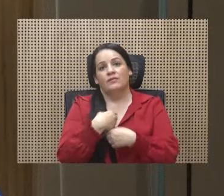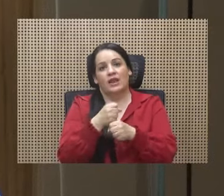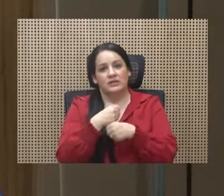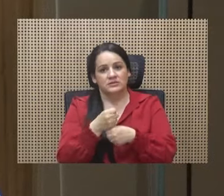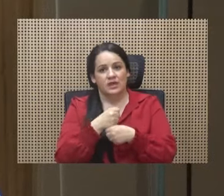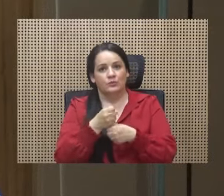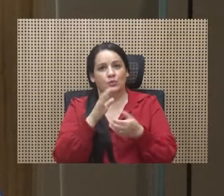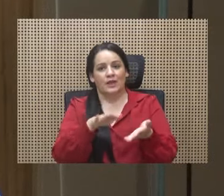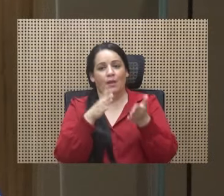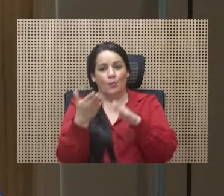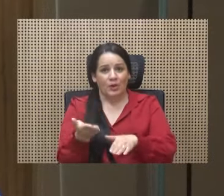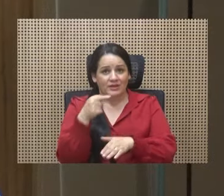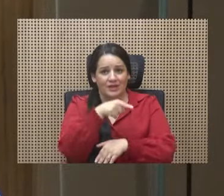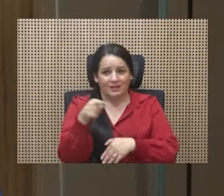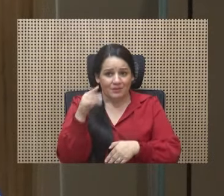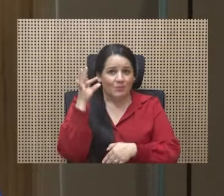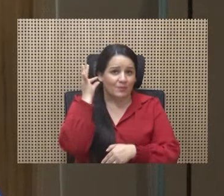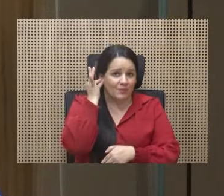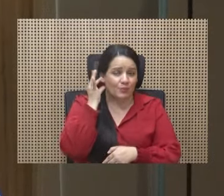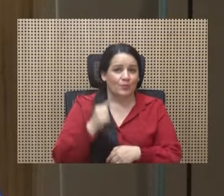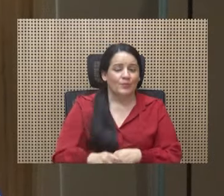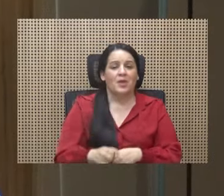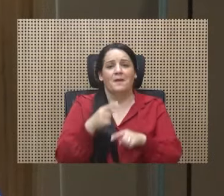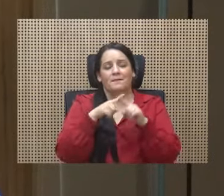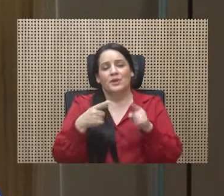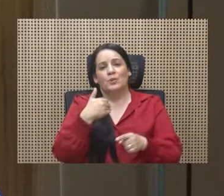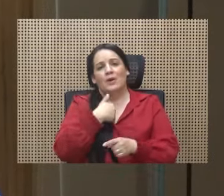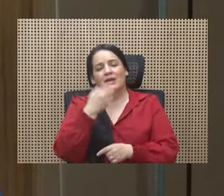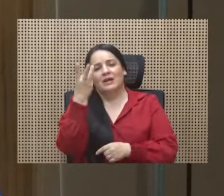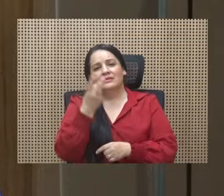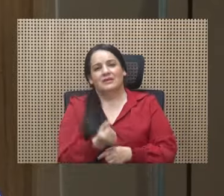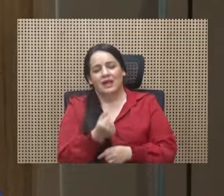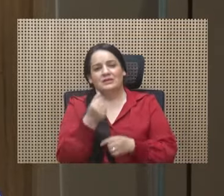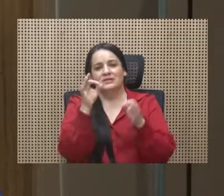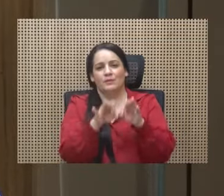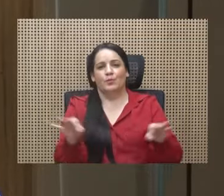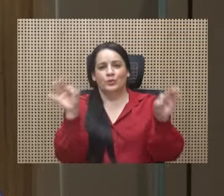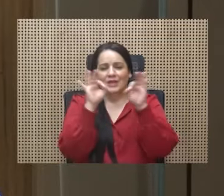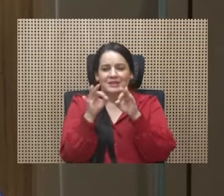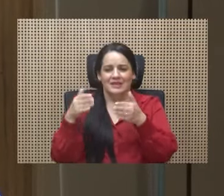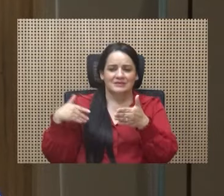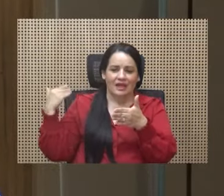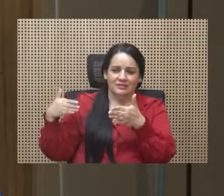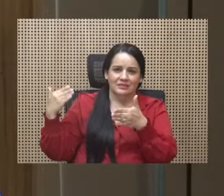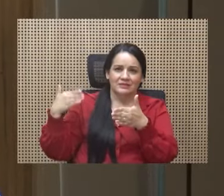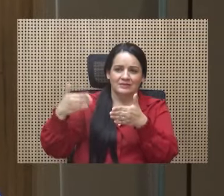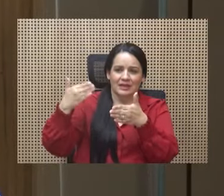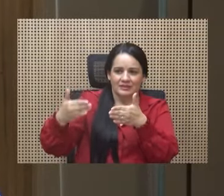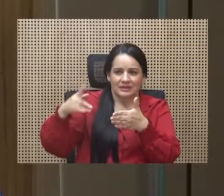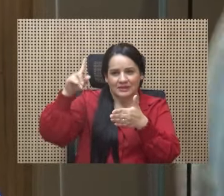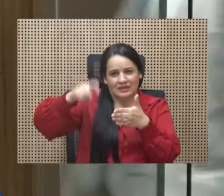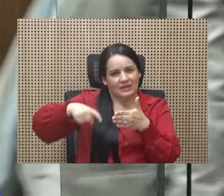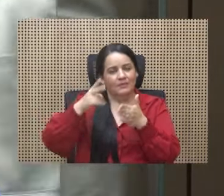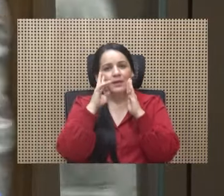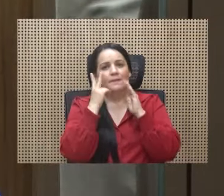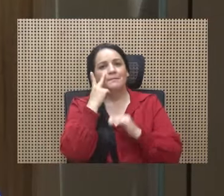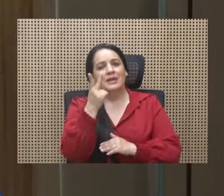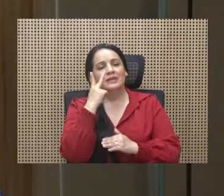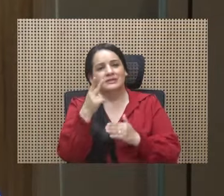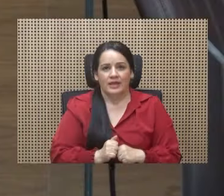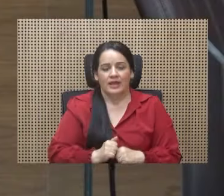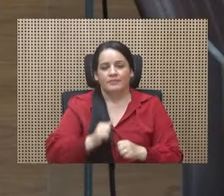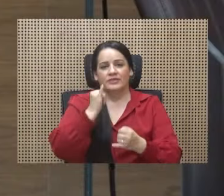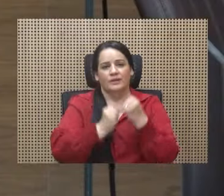que tiene unas cantidades importantes de antecedentes que hay que apañar a tiempo que hay que evitar a